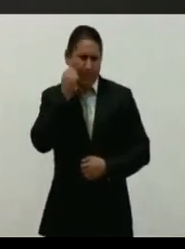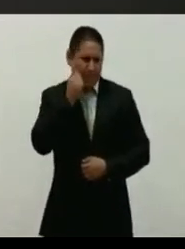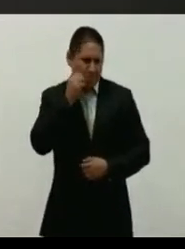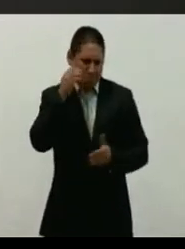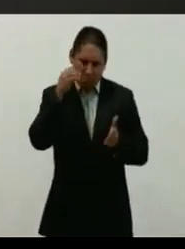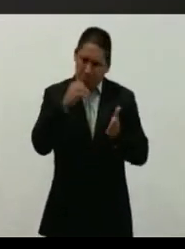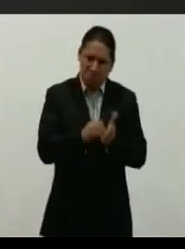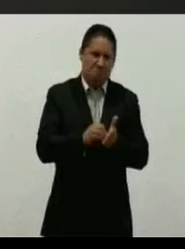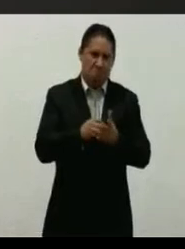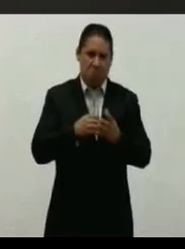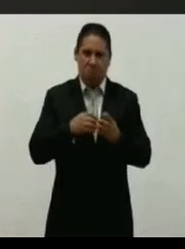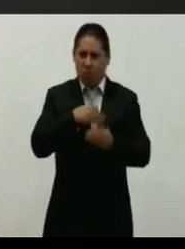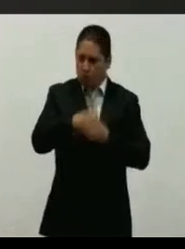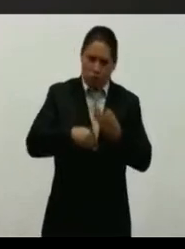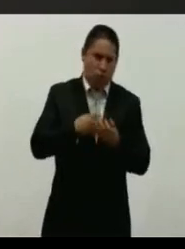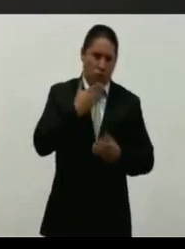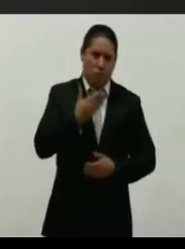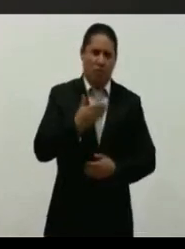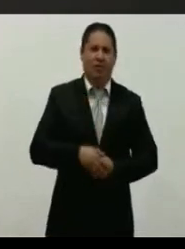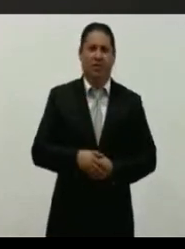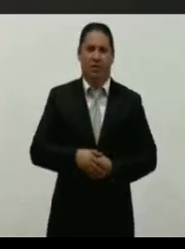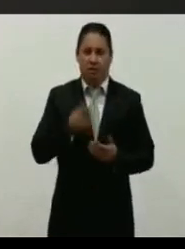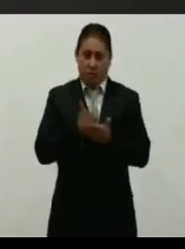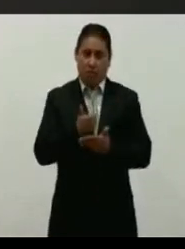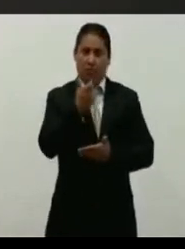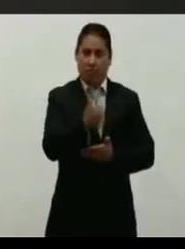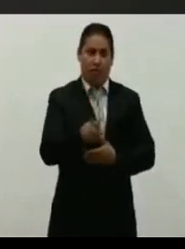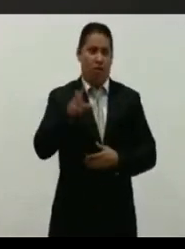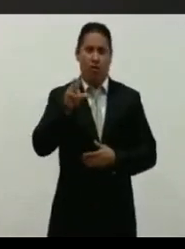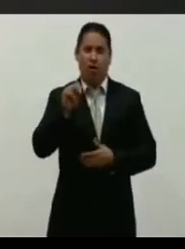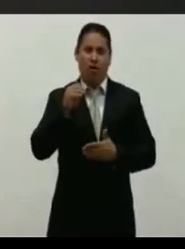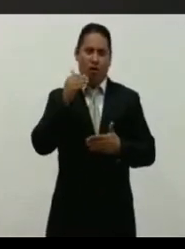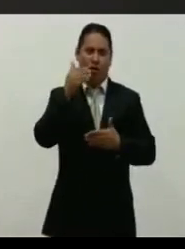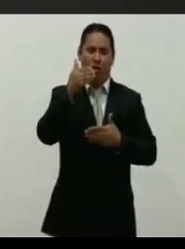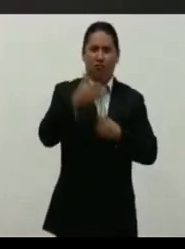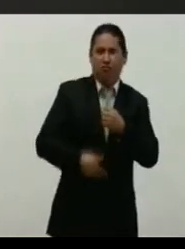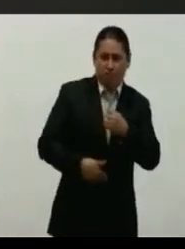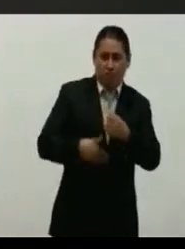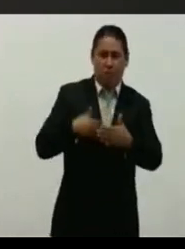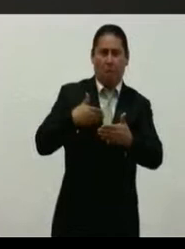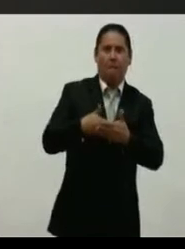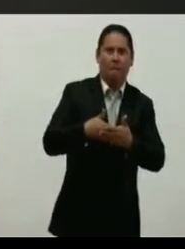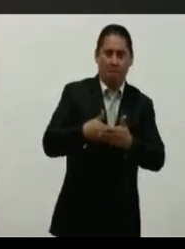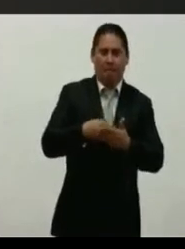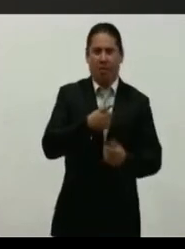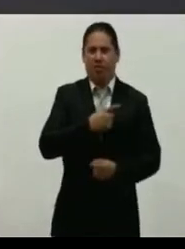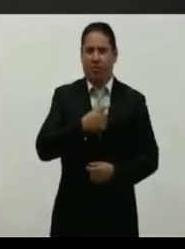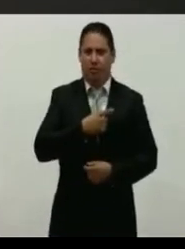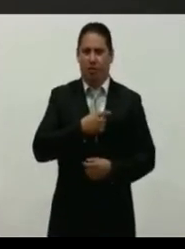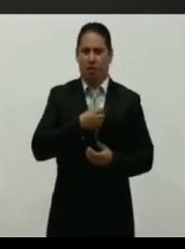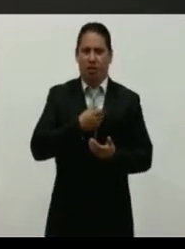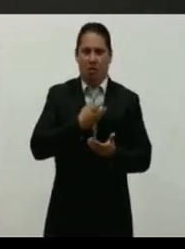exhaustivamente. Los recursos públicos no son ilimitados, mucho menos podemos permitir